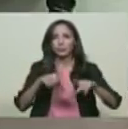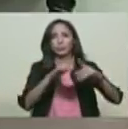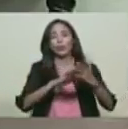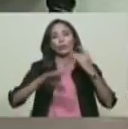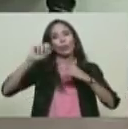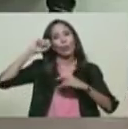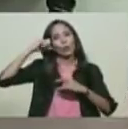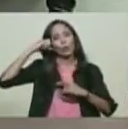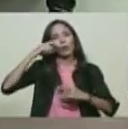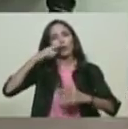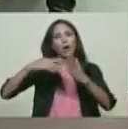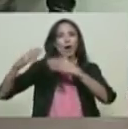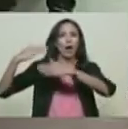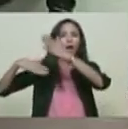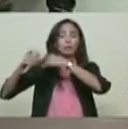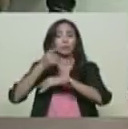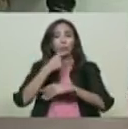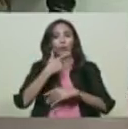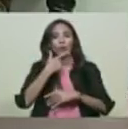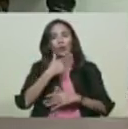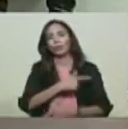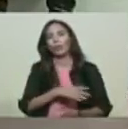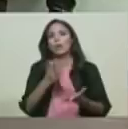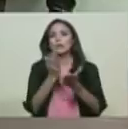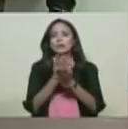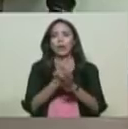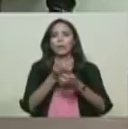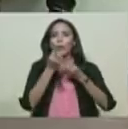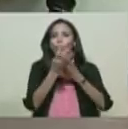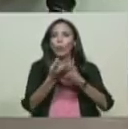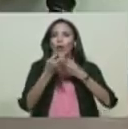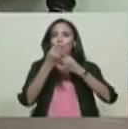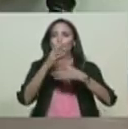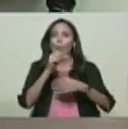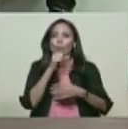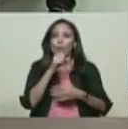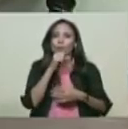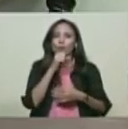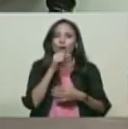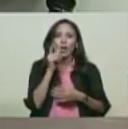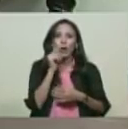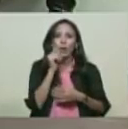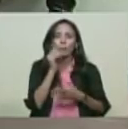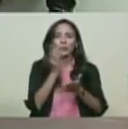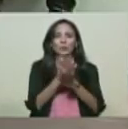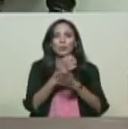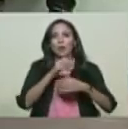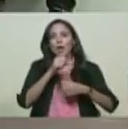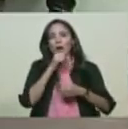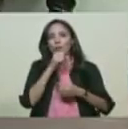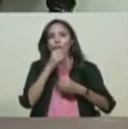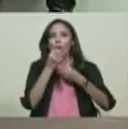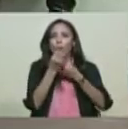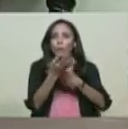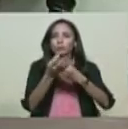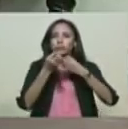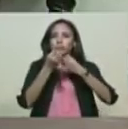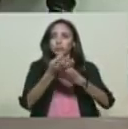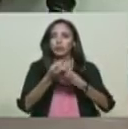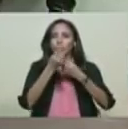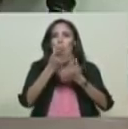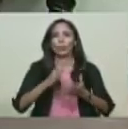recuerdos bonitos de los cuentos de mi abuelo. Mi abuelo hablaba papiamento.